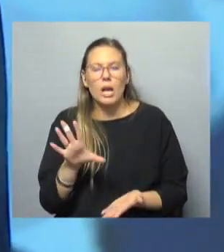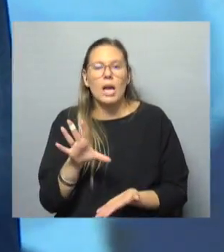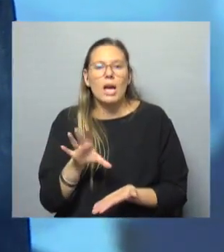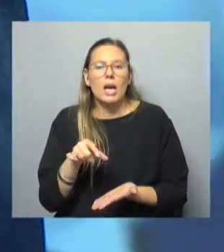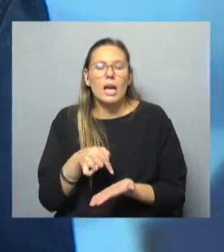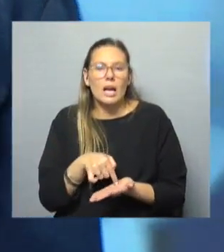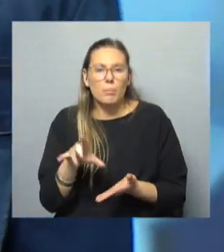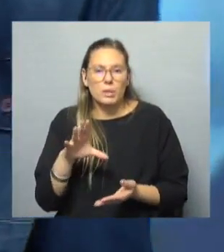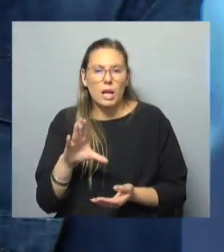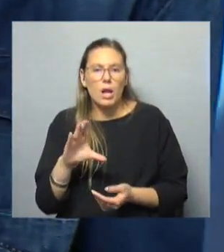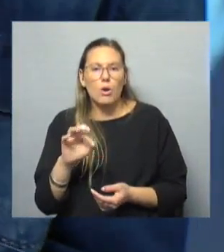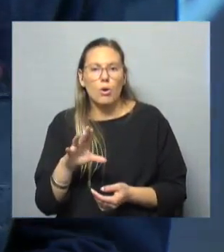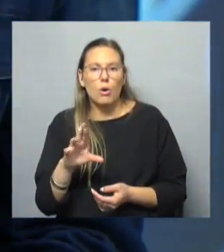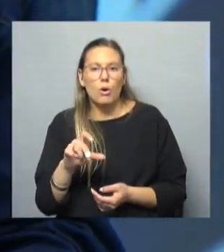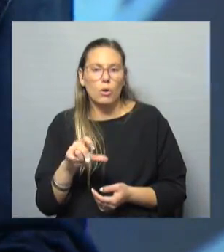cine norteamericano.